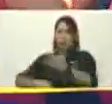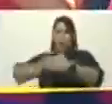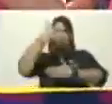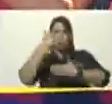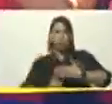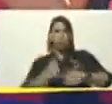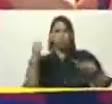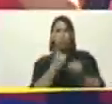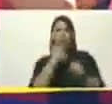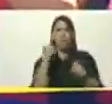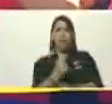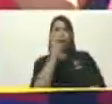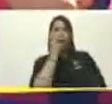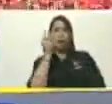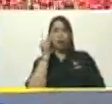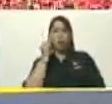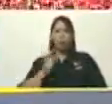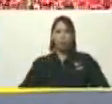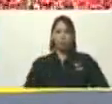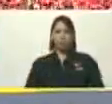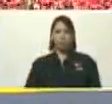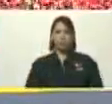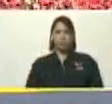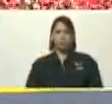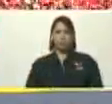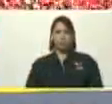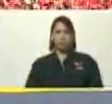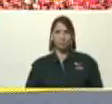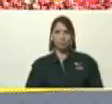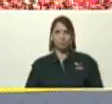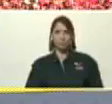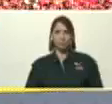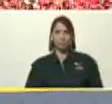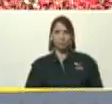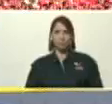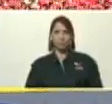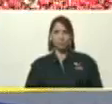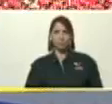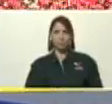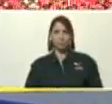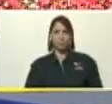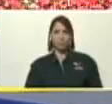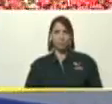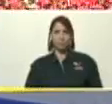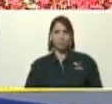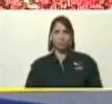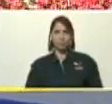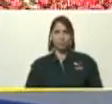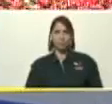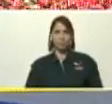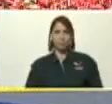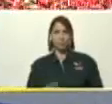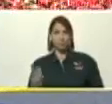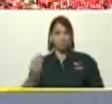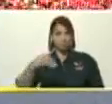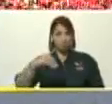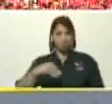trabajadores y trabajadoras. y